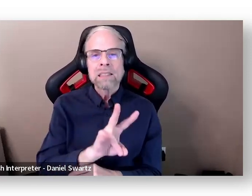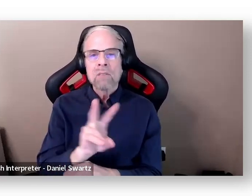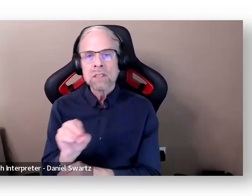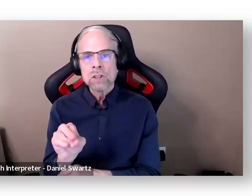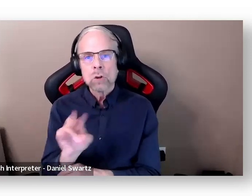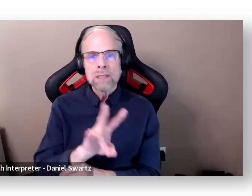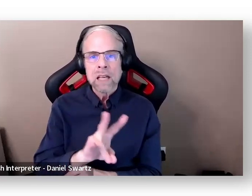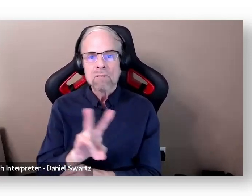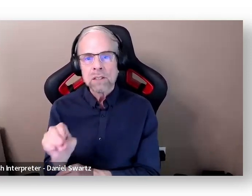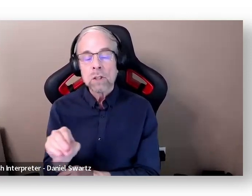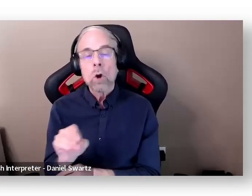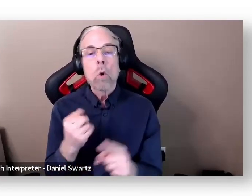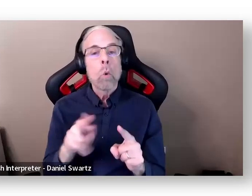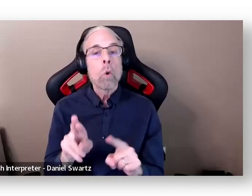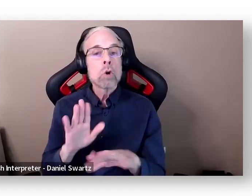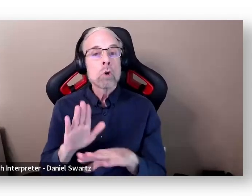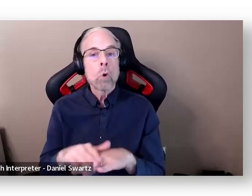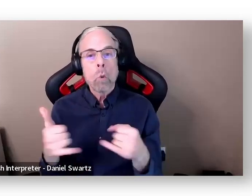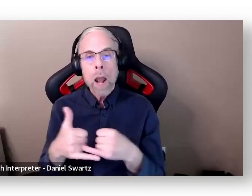Nuestro número de teléfono